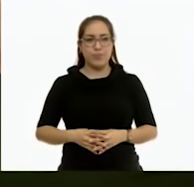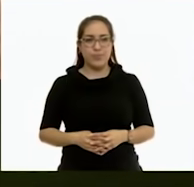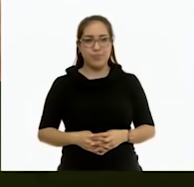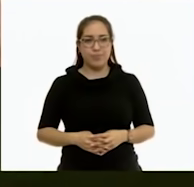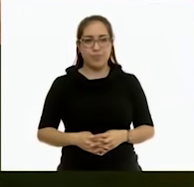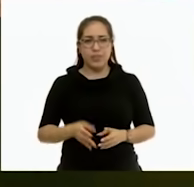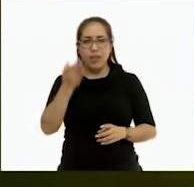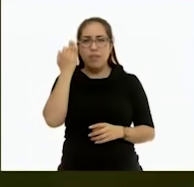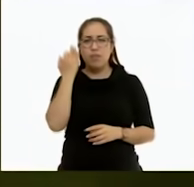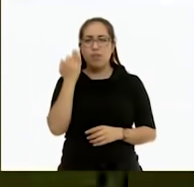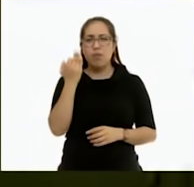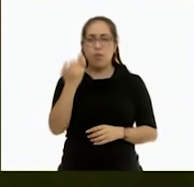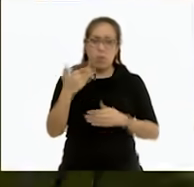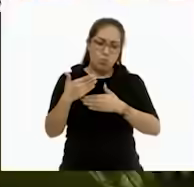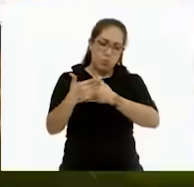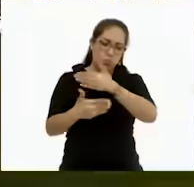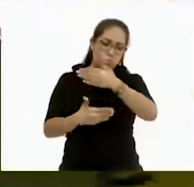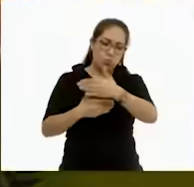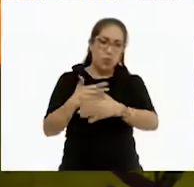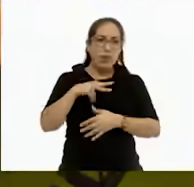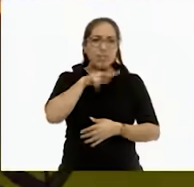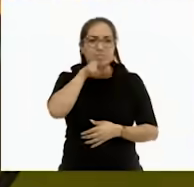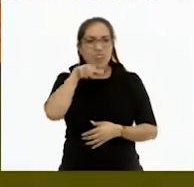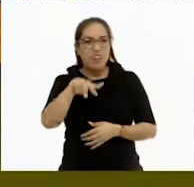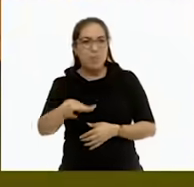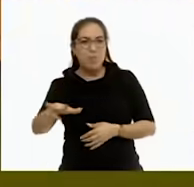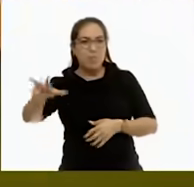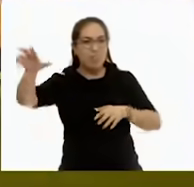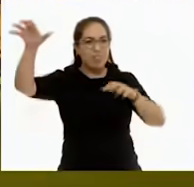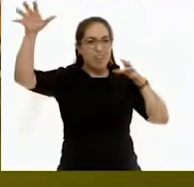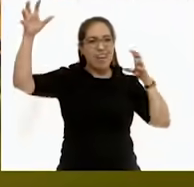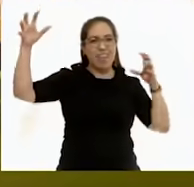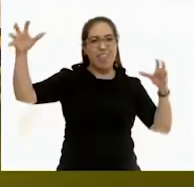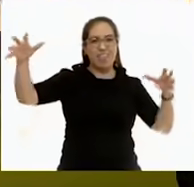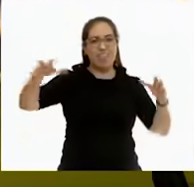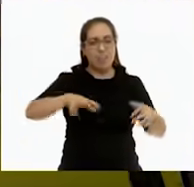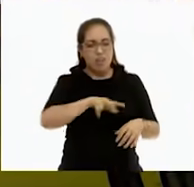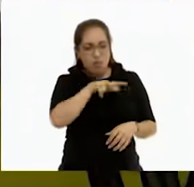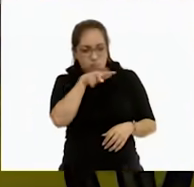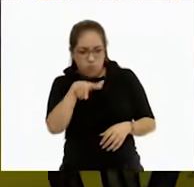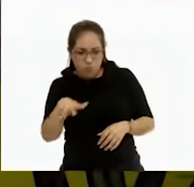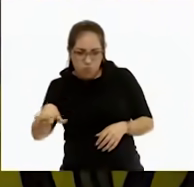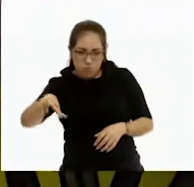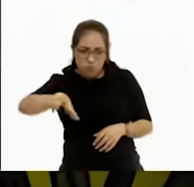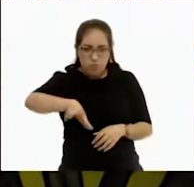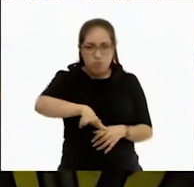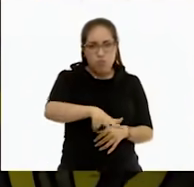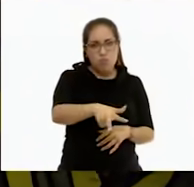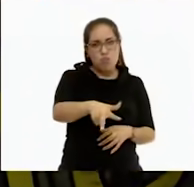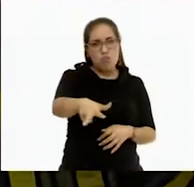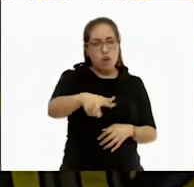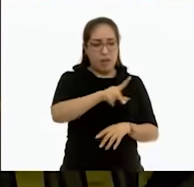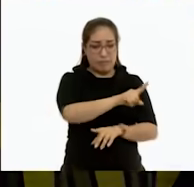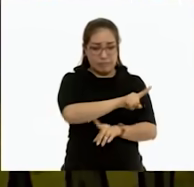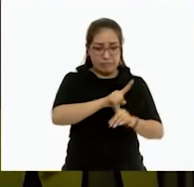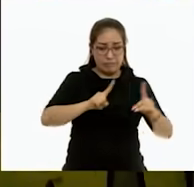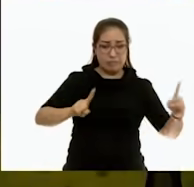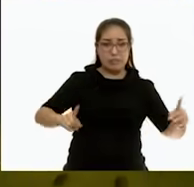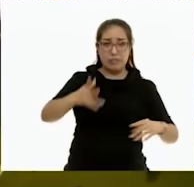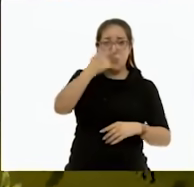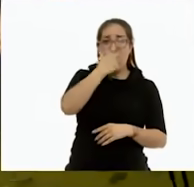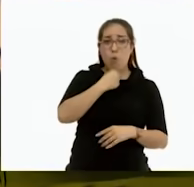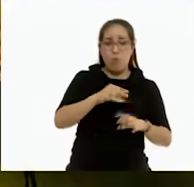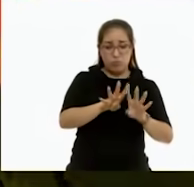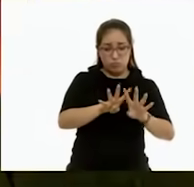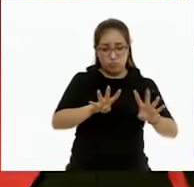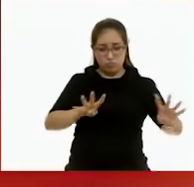tapo, bubaco, amayo matiak. Au bichate cainto, goza, cayo